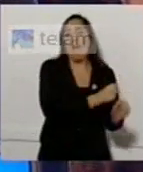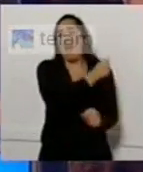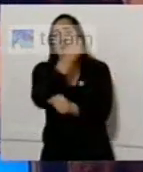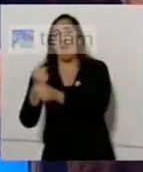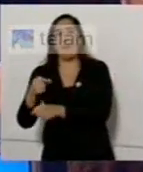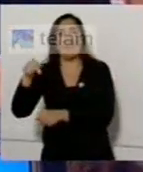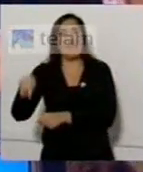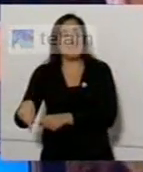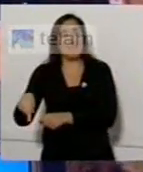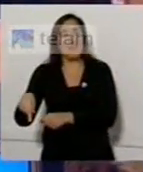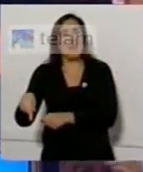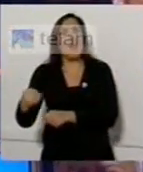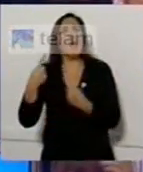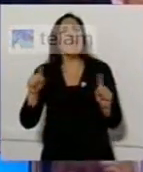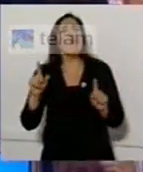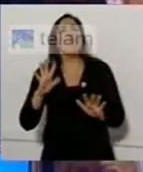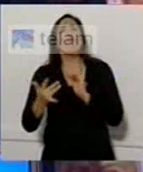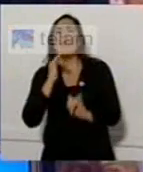pero no hacerlo desde la versión